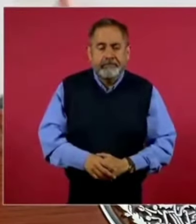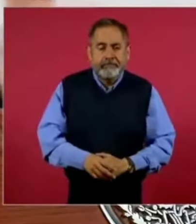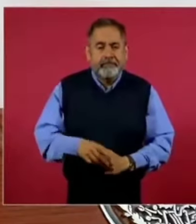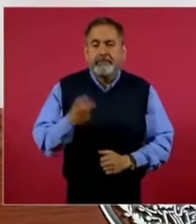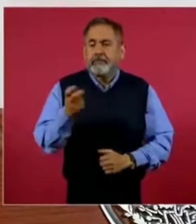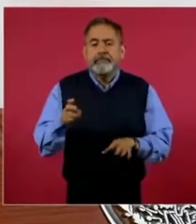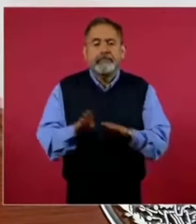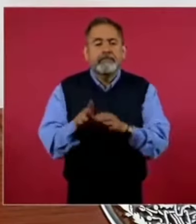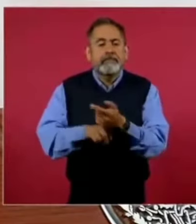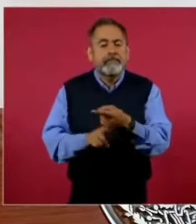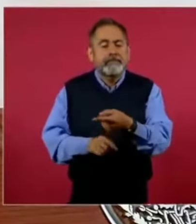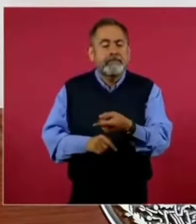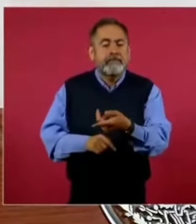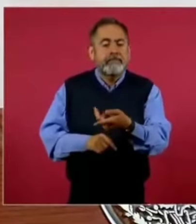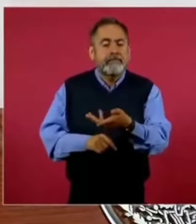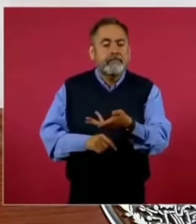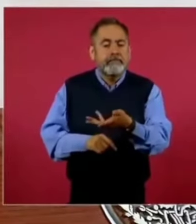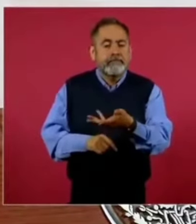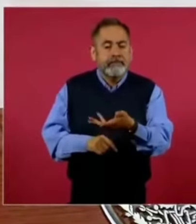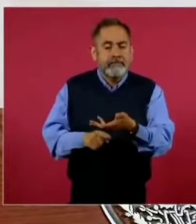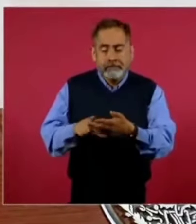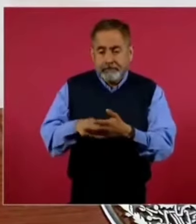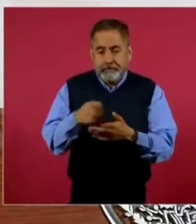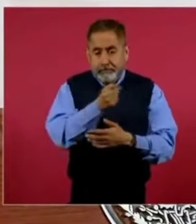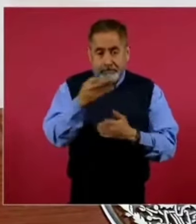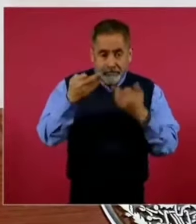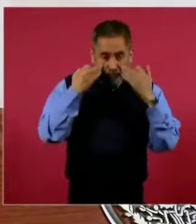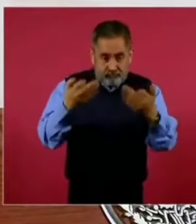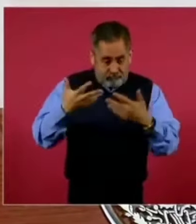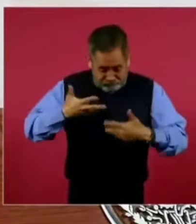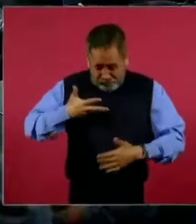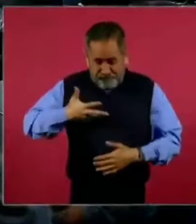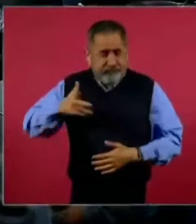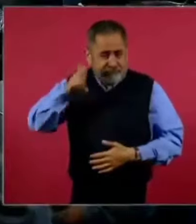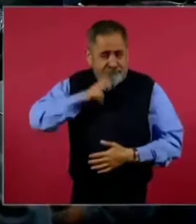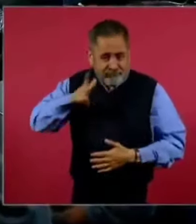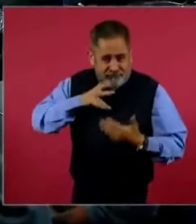Entonces, hay testimonios, tengo pruebas,